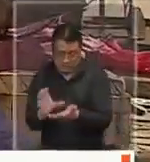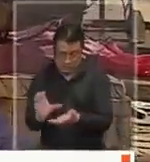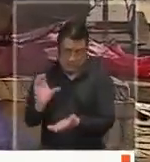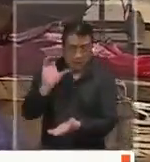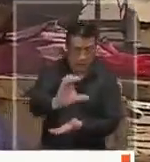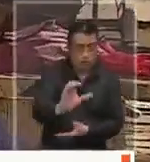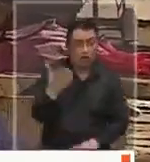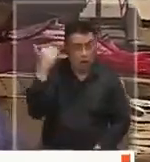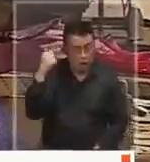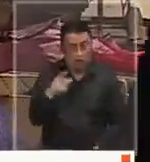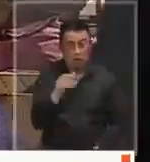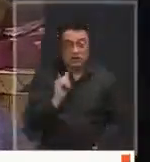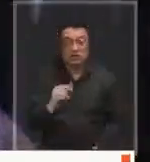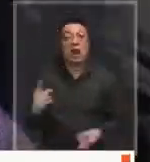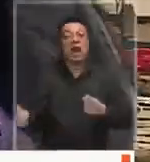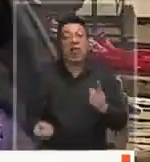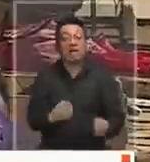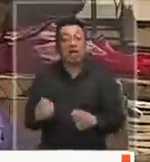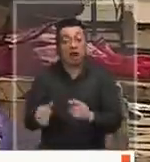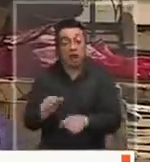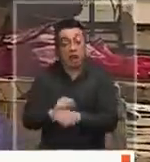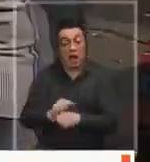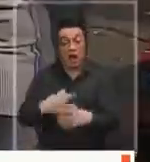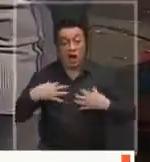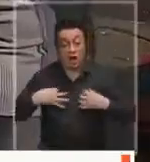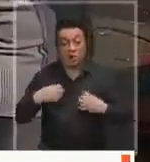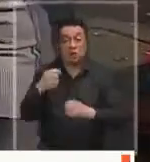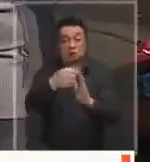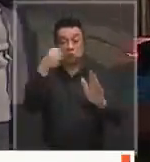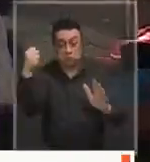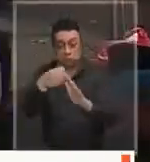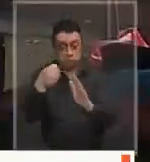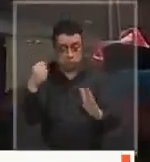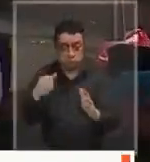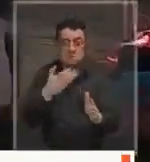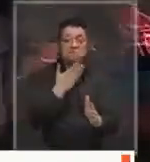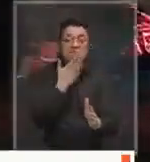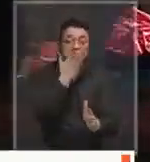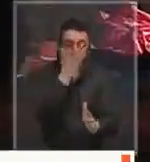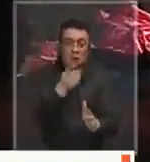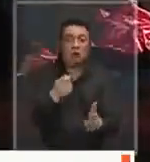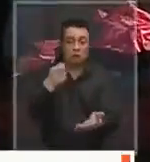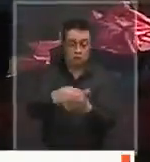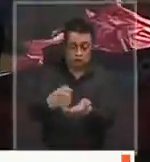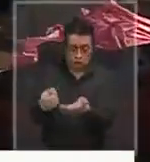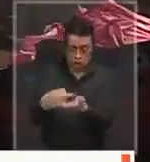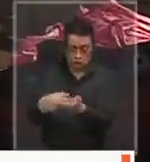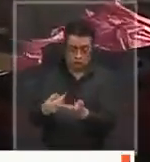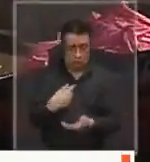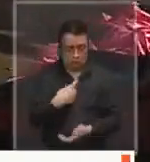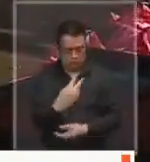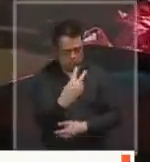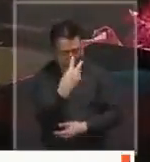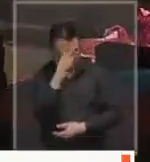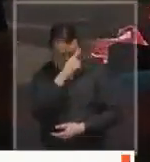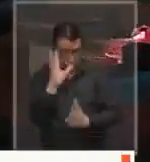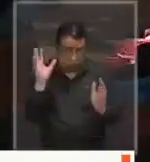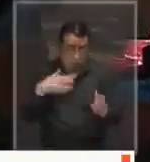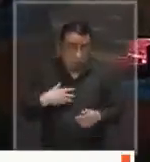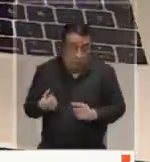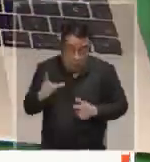Sí. Lavadora. Frigidez. Compré un refrigerador en efectivo. Medio raro me miraron, pero era la primera